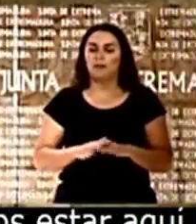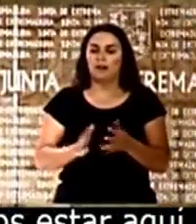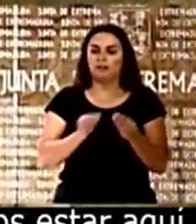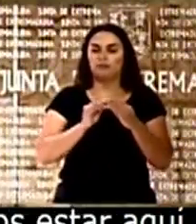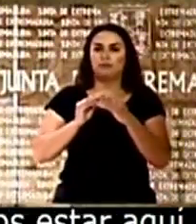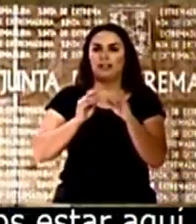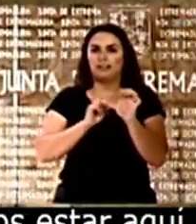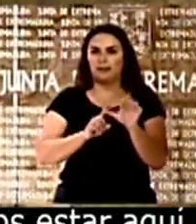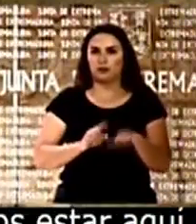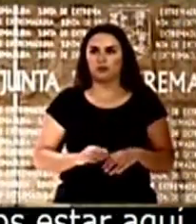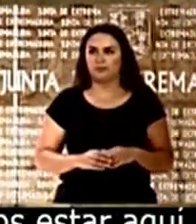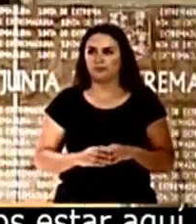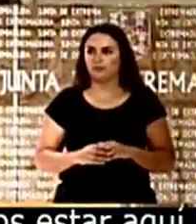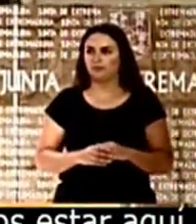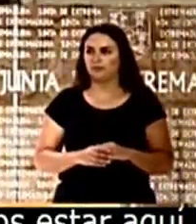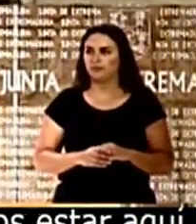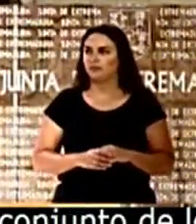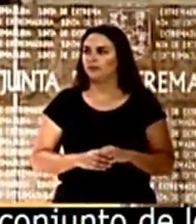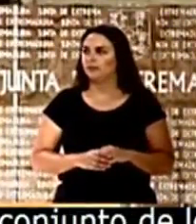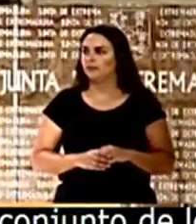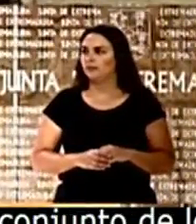extremeños.